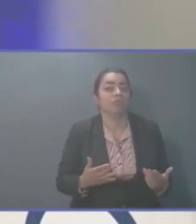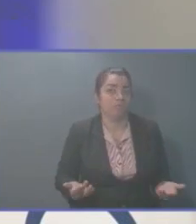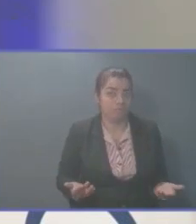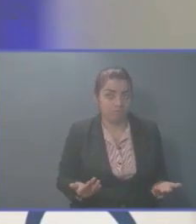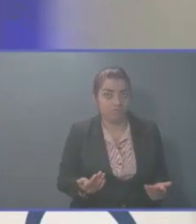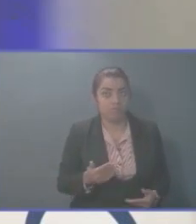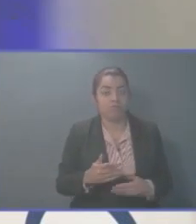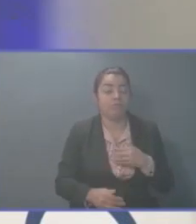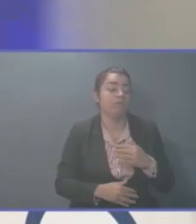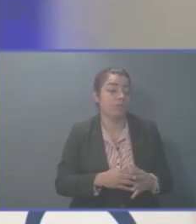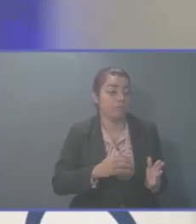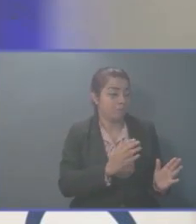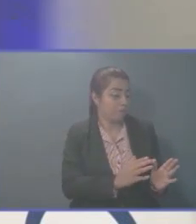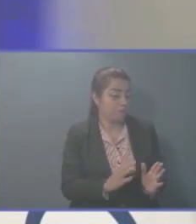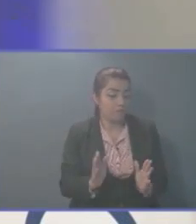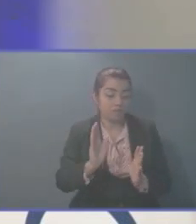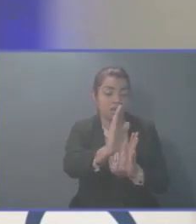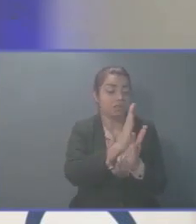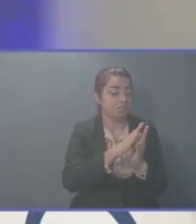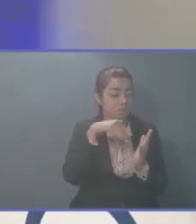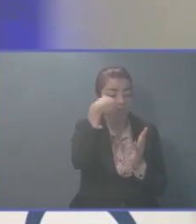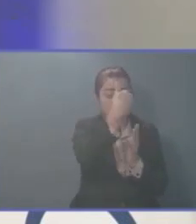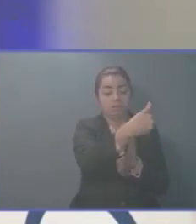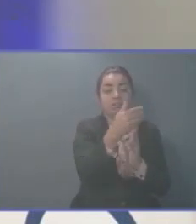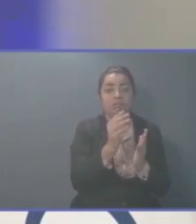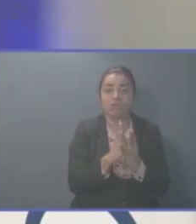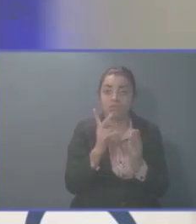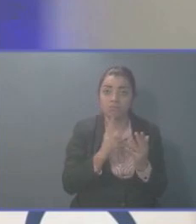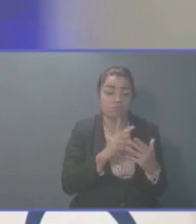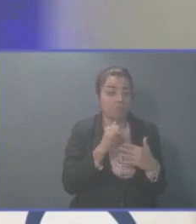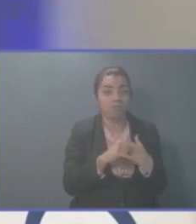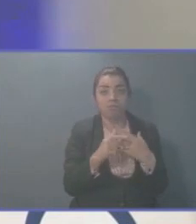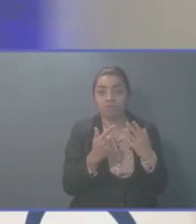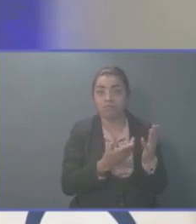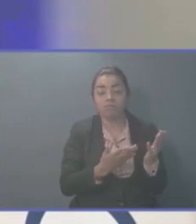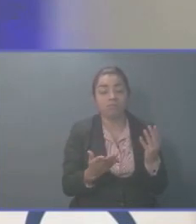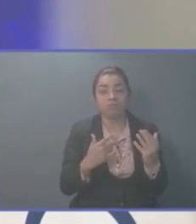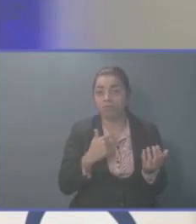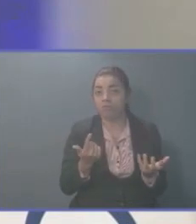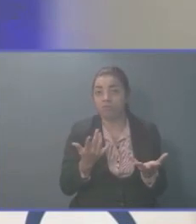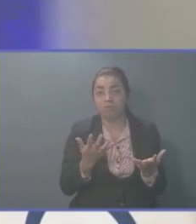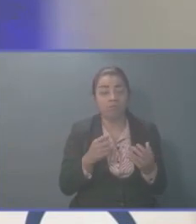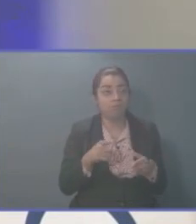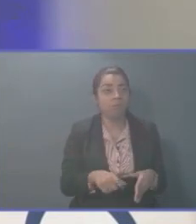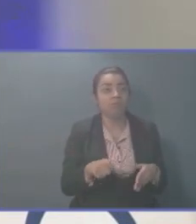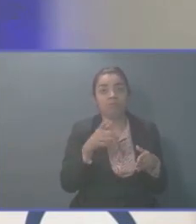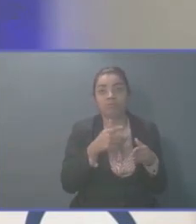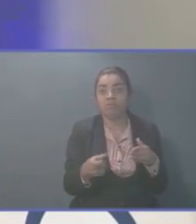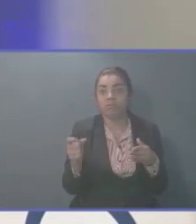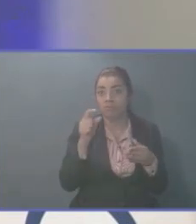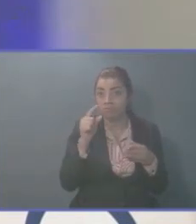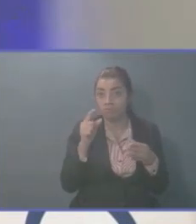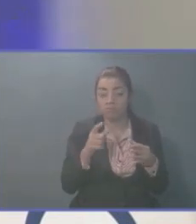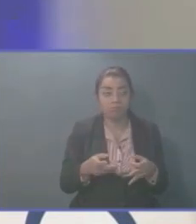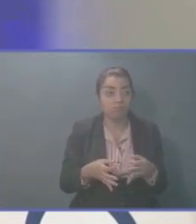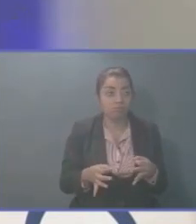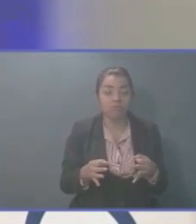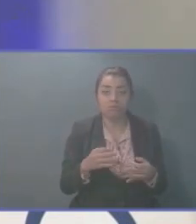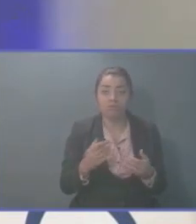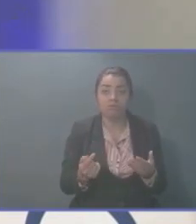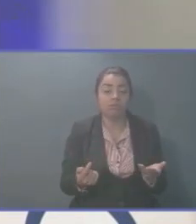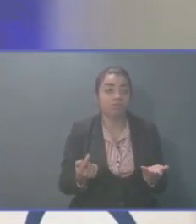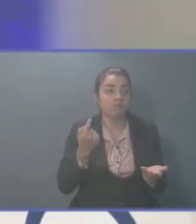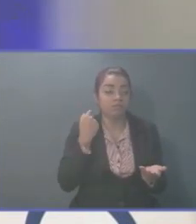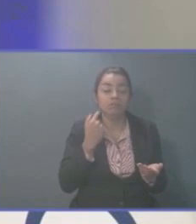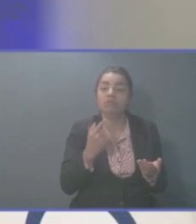no hay planificación, porque no se proyecta lo que se quiere desde una institución, sino que se actúa de manera muy